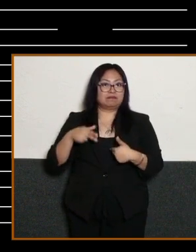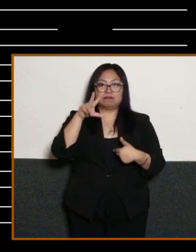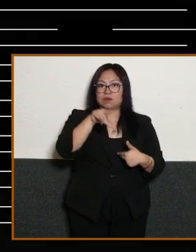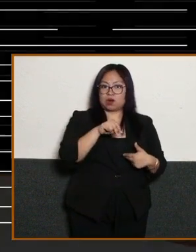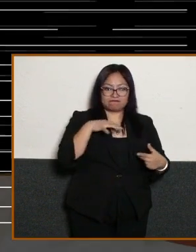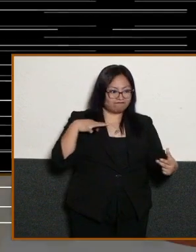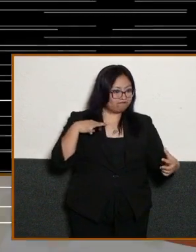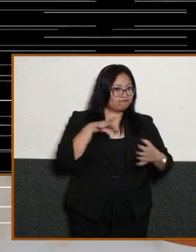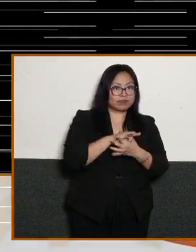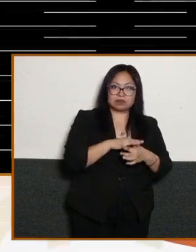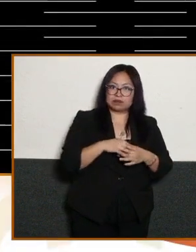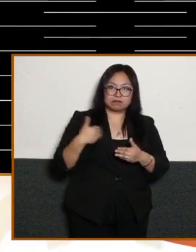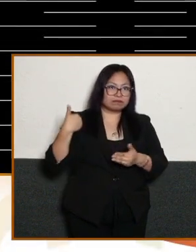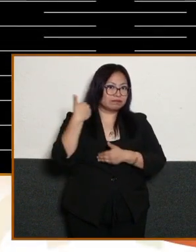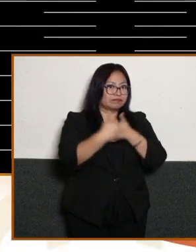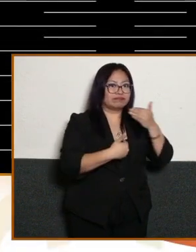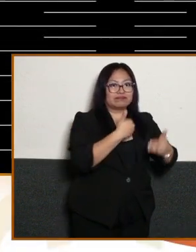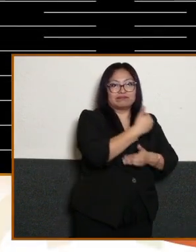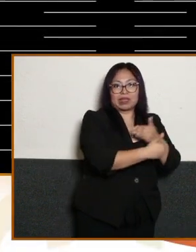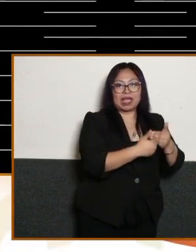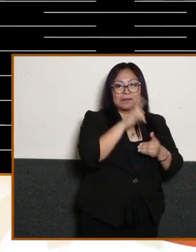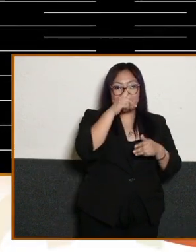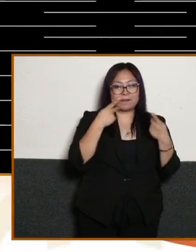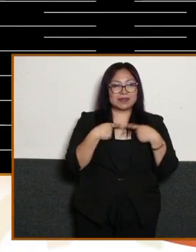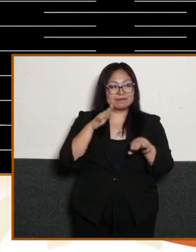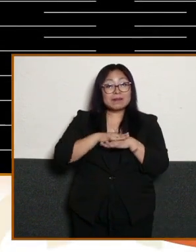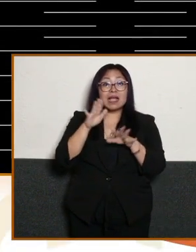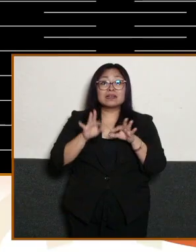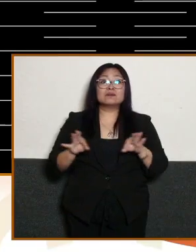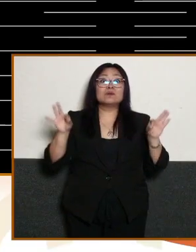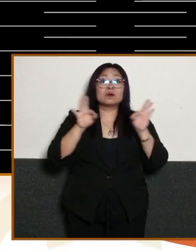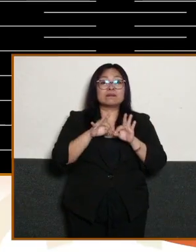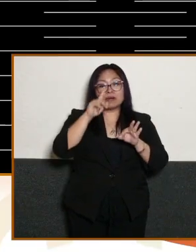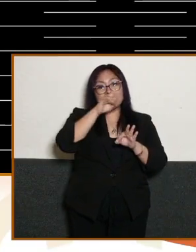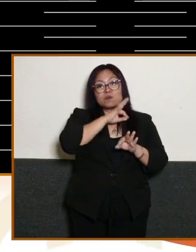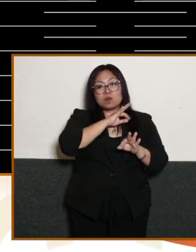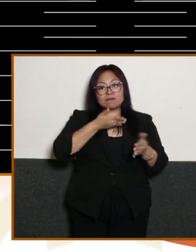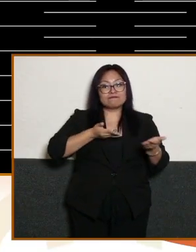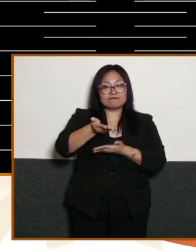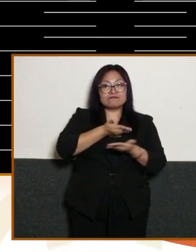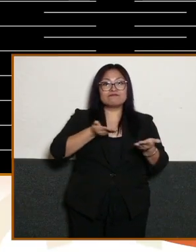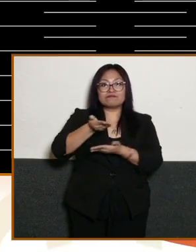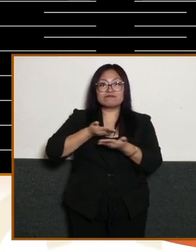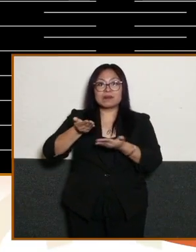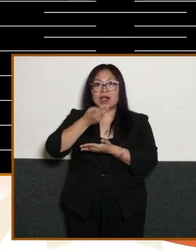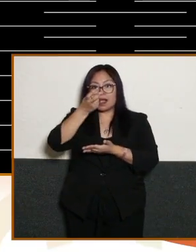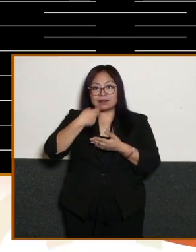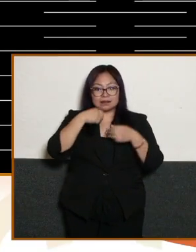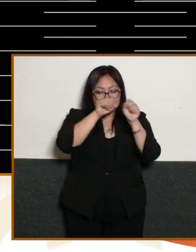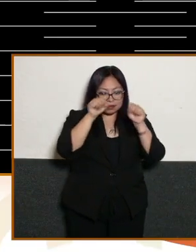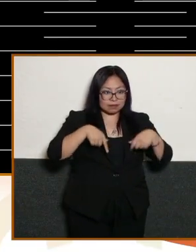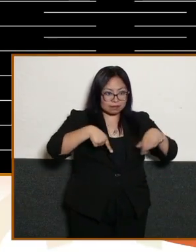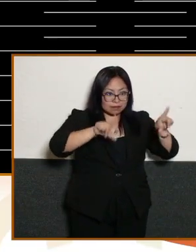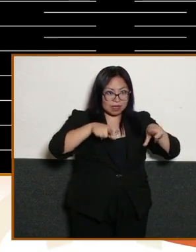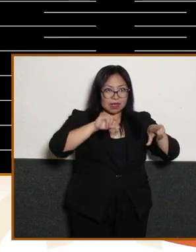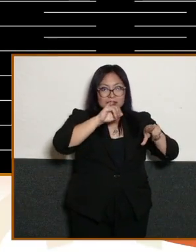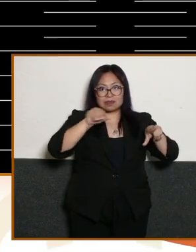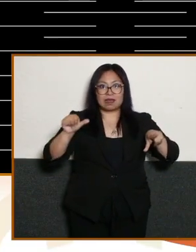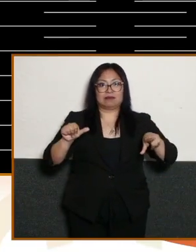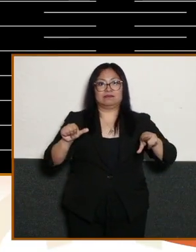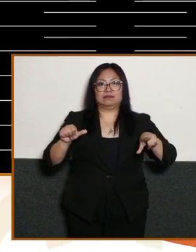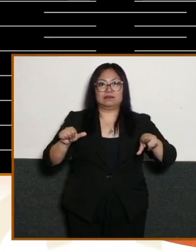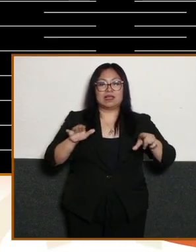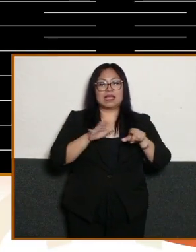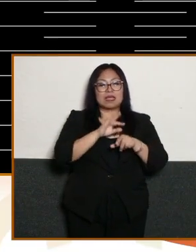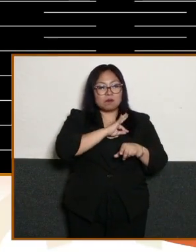contrario, que las personas seamos cada vez más importantes para estar interactuando con estos sistemas de inteligencia artificial.